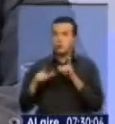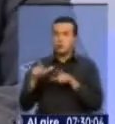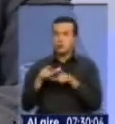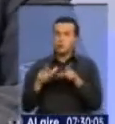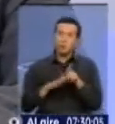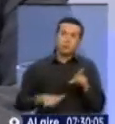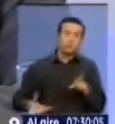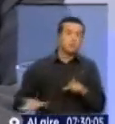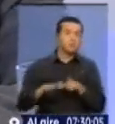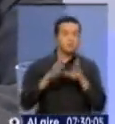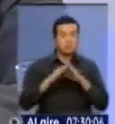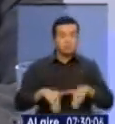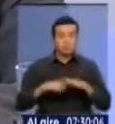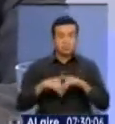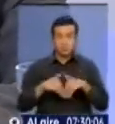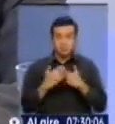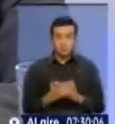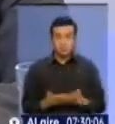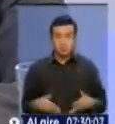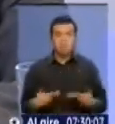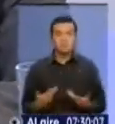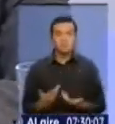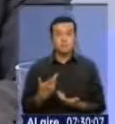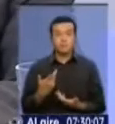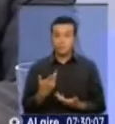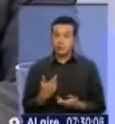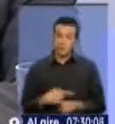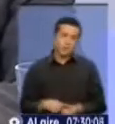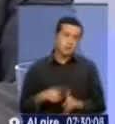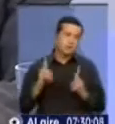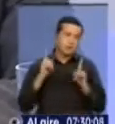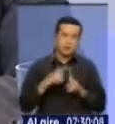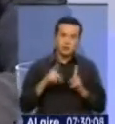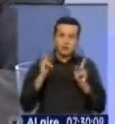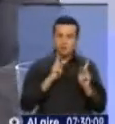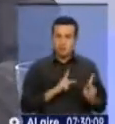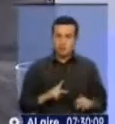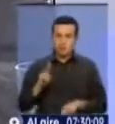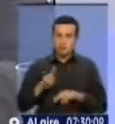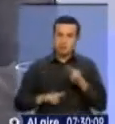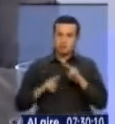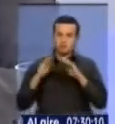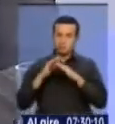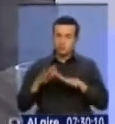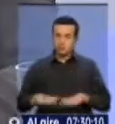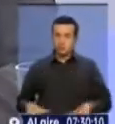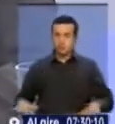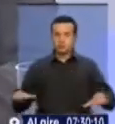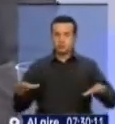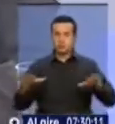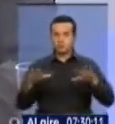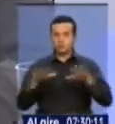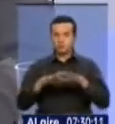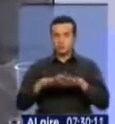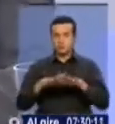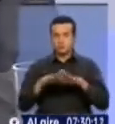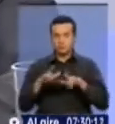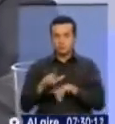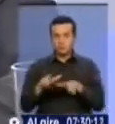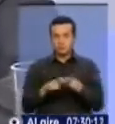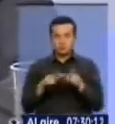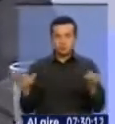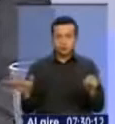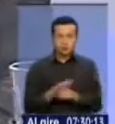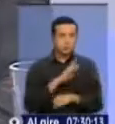diferentes cantones obviamente no obviamente no es igual hacer un plan habitacional sobre una misma base o sobre un mismo